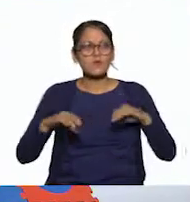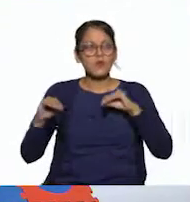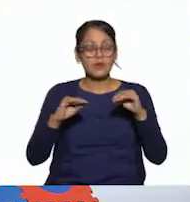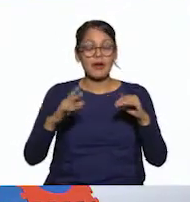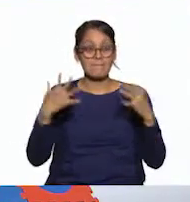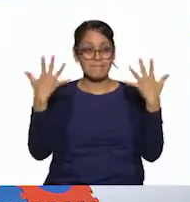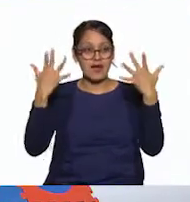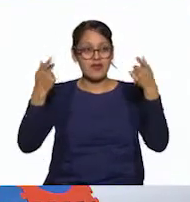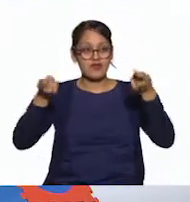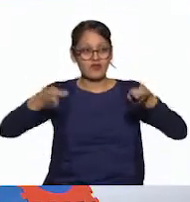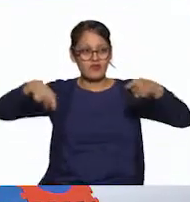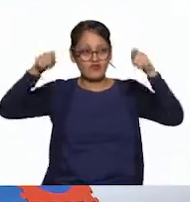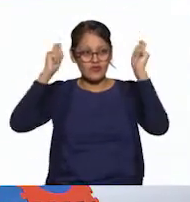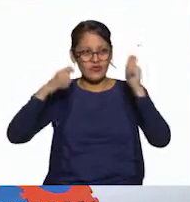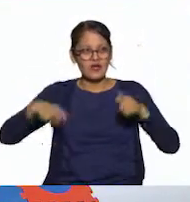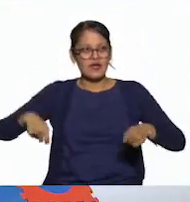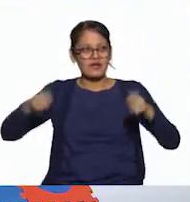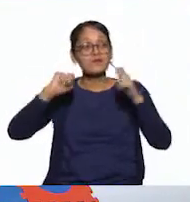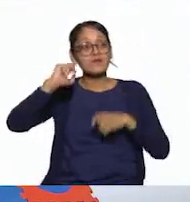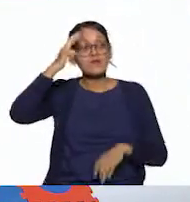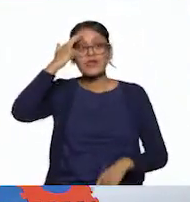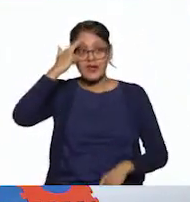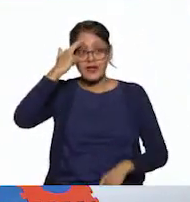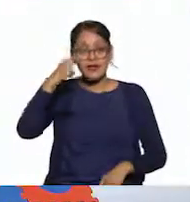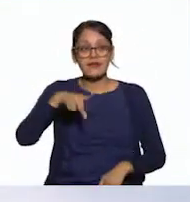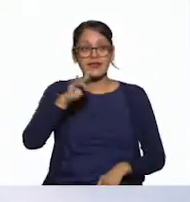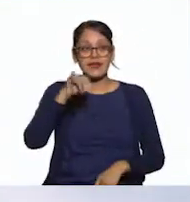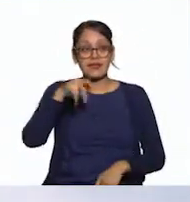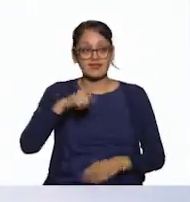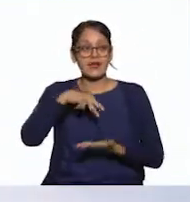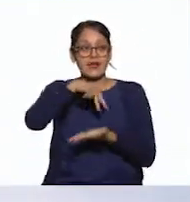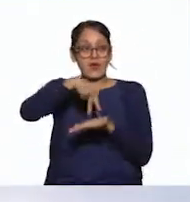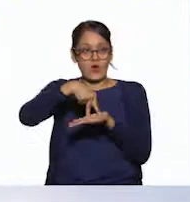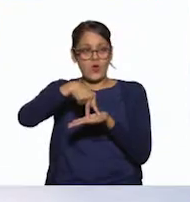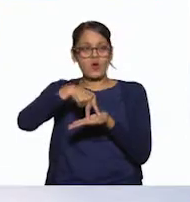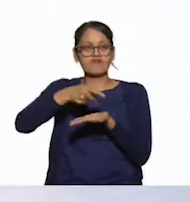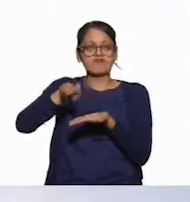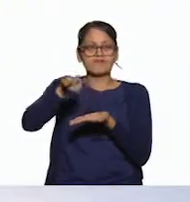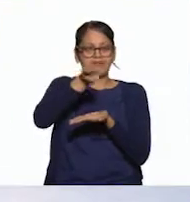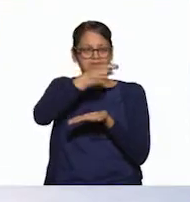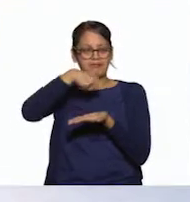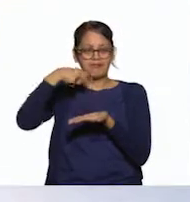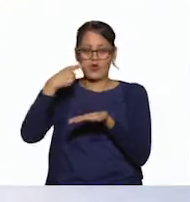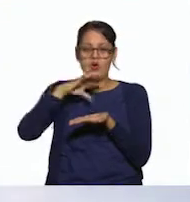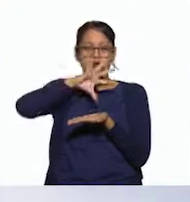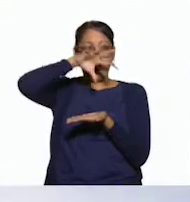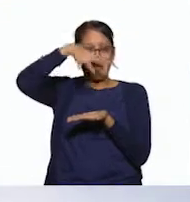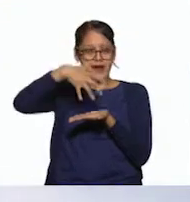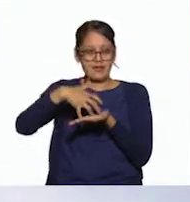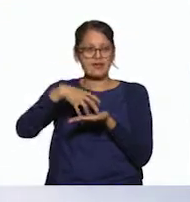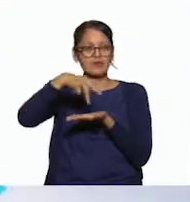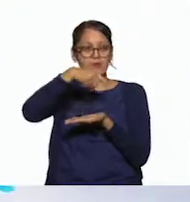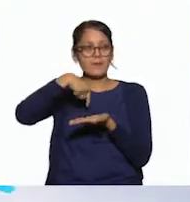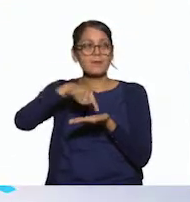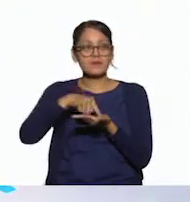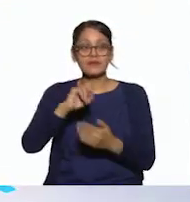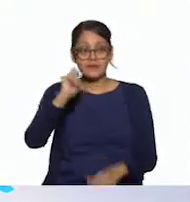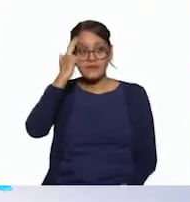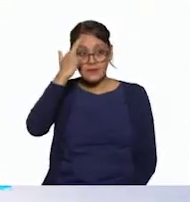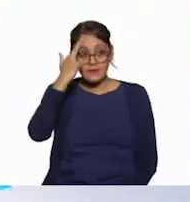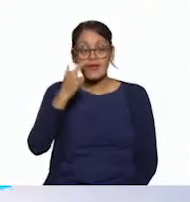brazos. Moviendo nuestro cuerpo. Claro. Recuerden que la quinesfera es el espacio que nos rodea. Y si se dan cuenta, ahí en casa, Pilar